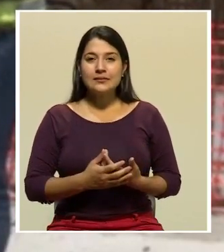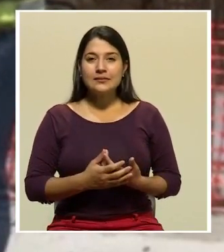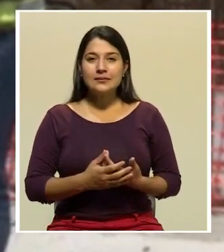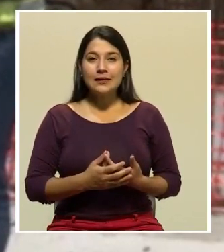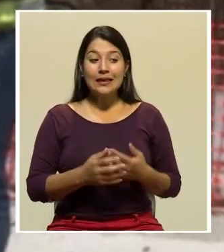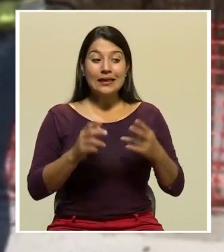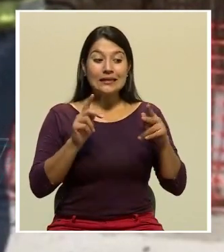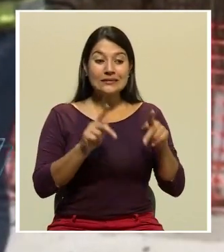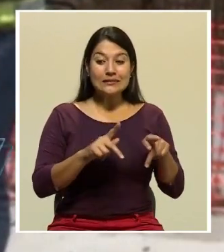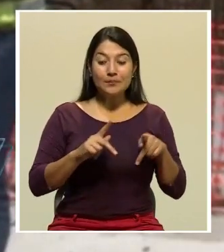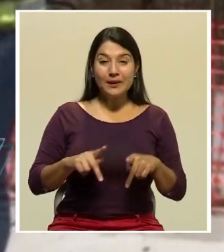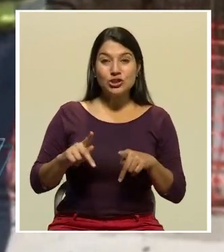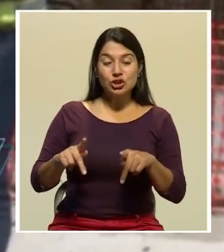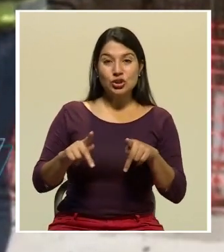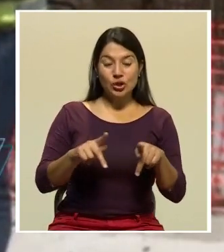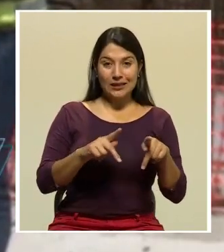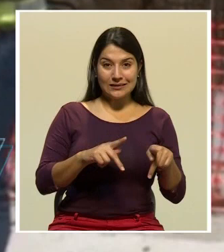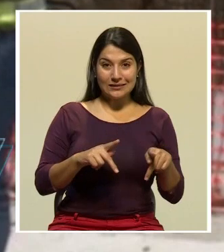retuvieron